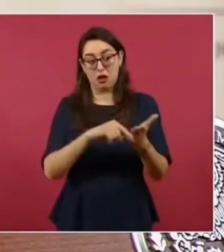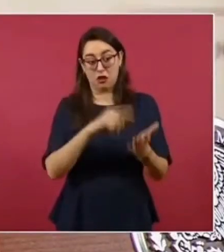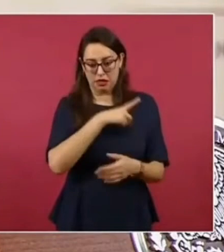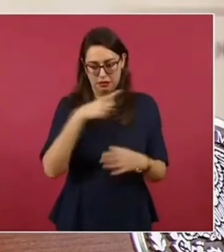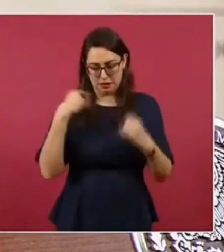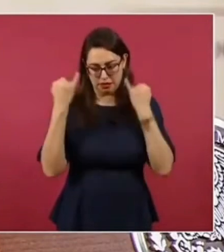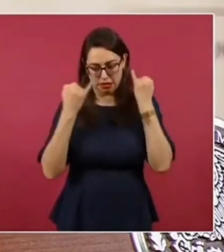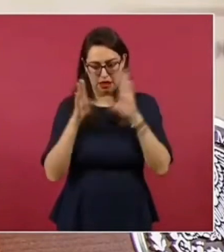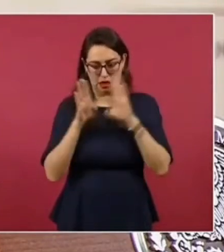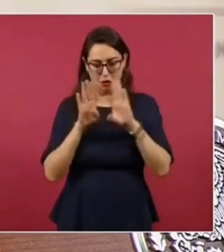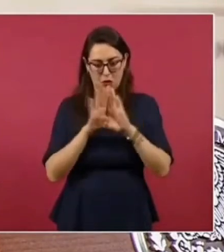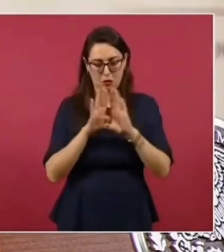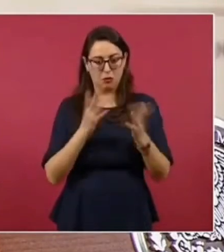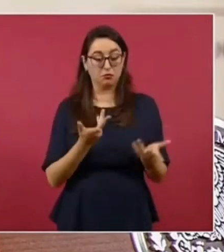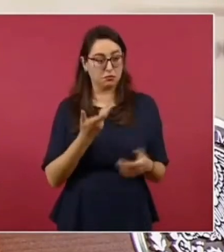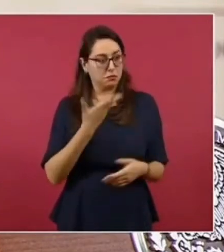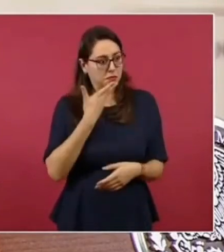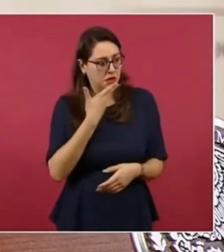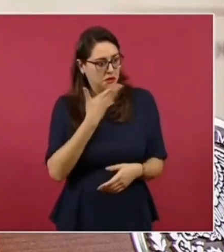brillante.